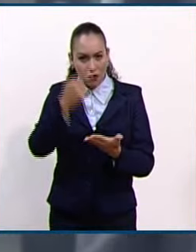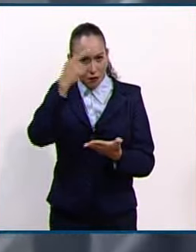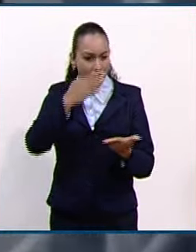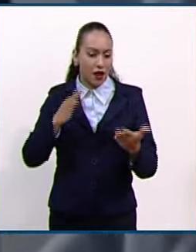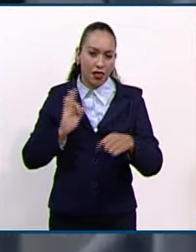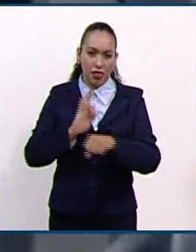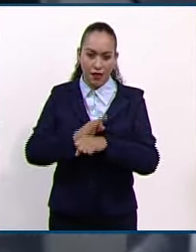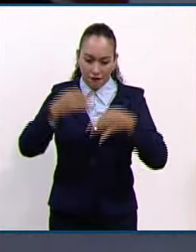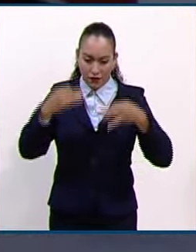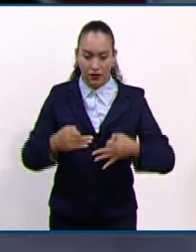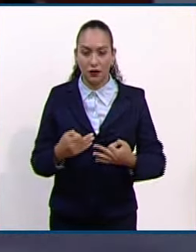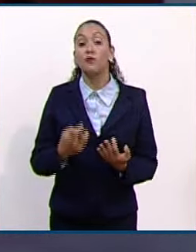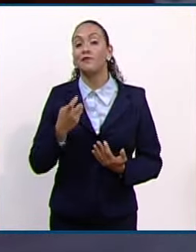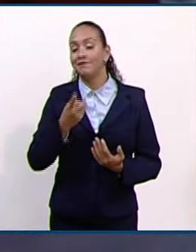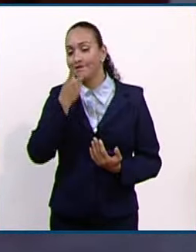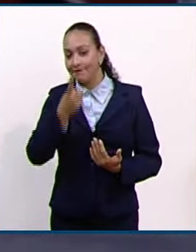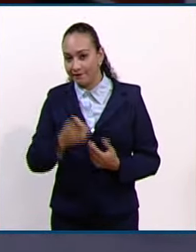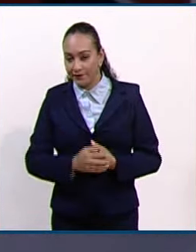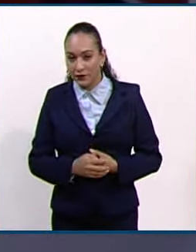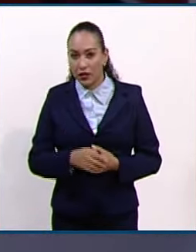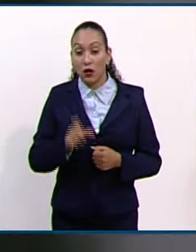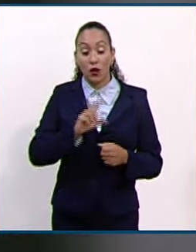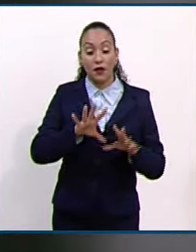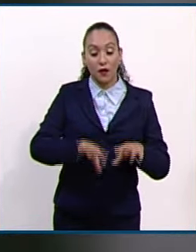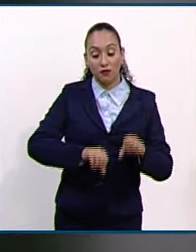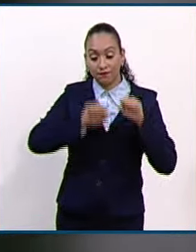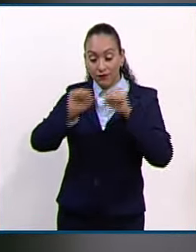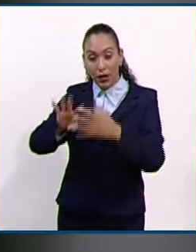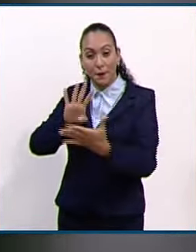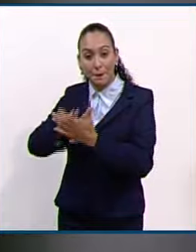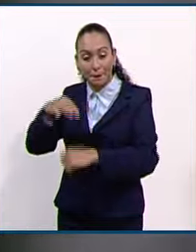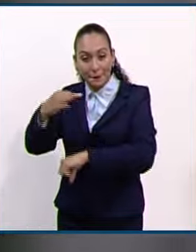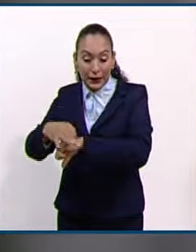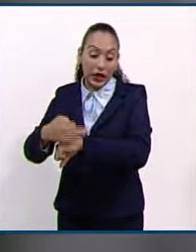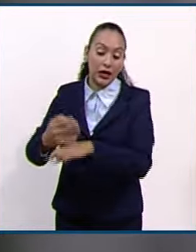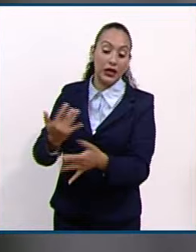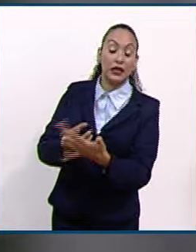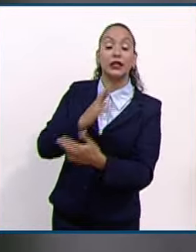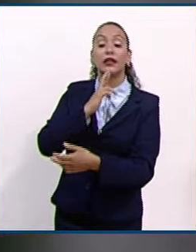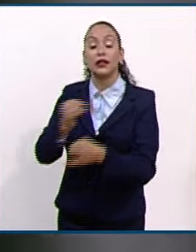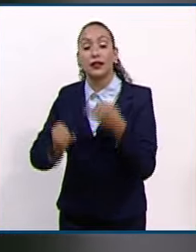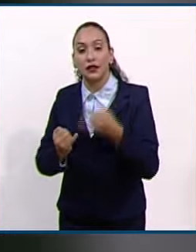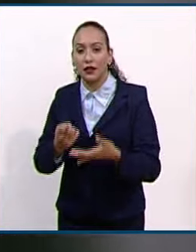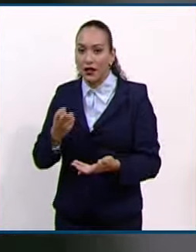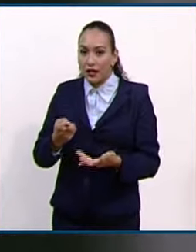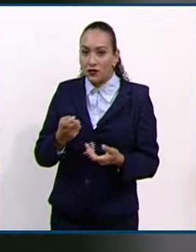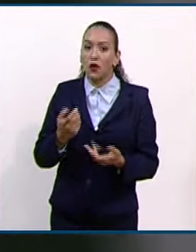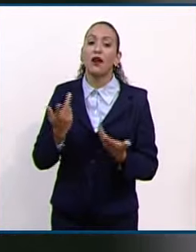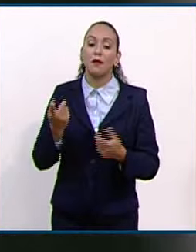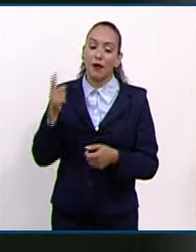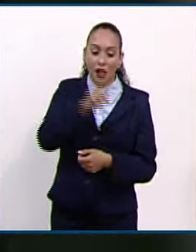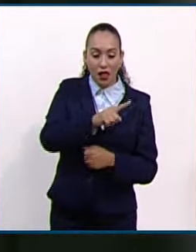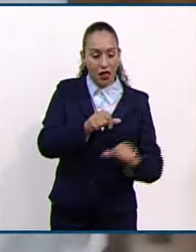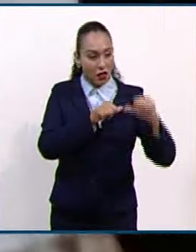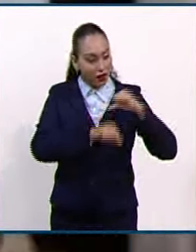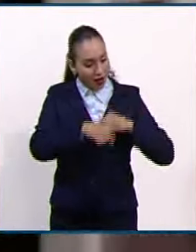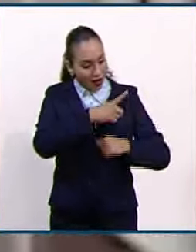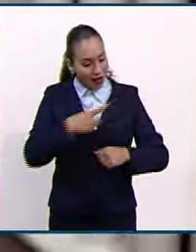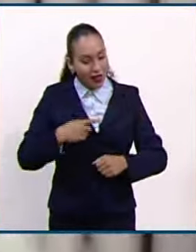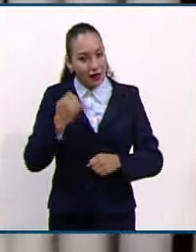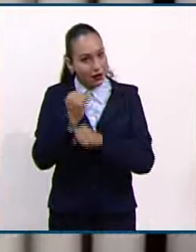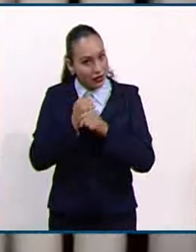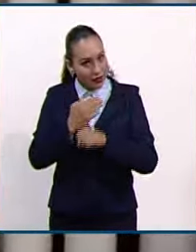ha establecido que la prisión es una medida que debe aplicarse de manera excepcional, lo que obliga a las autoridades a justificar y acreditarla de